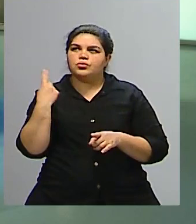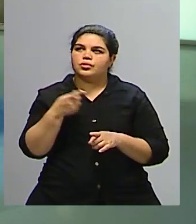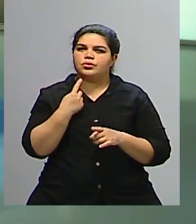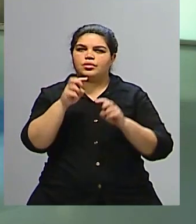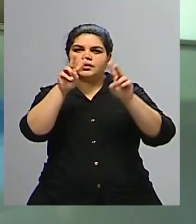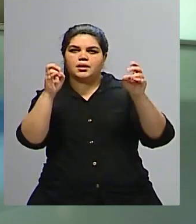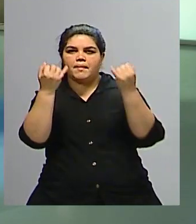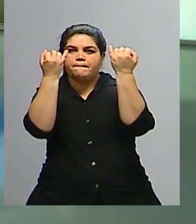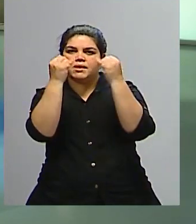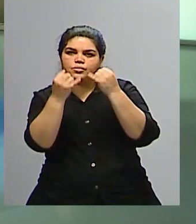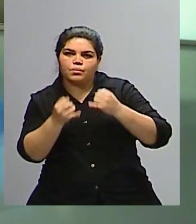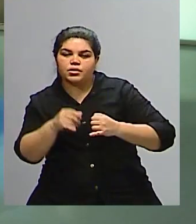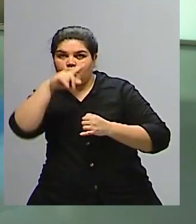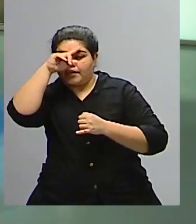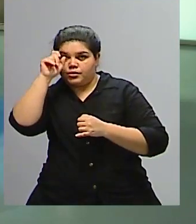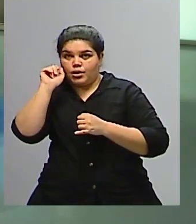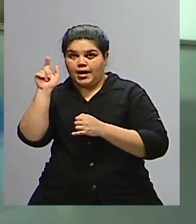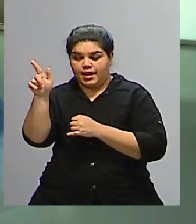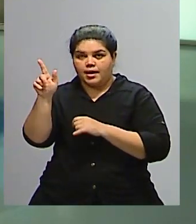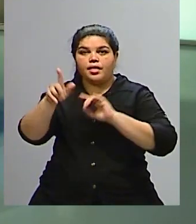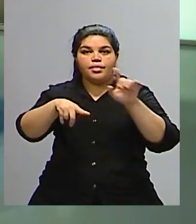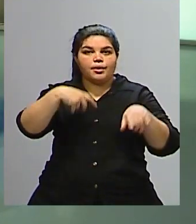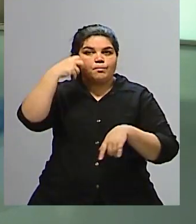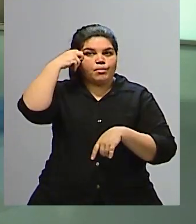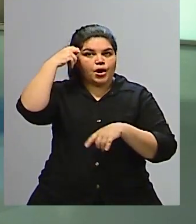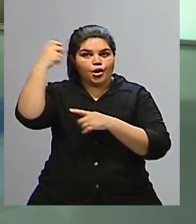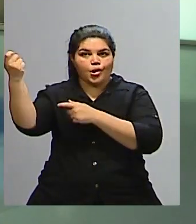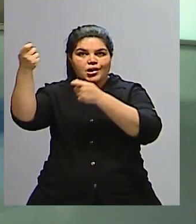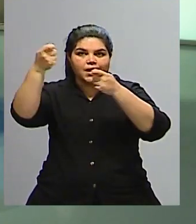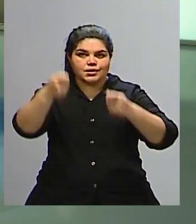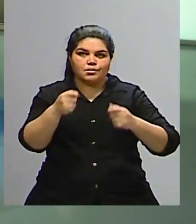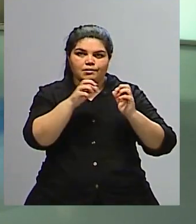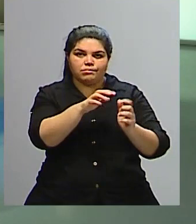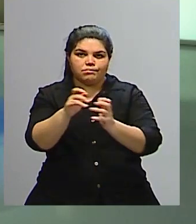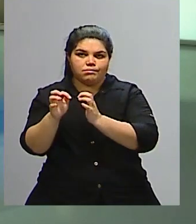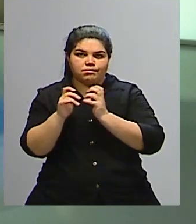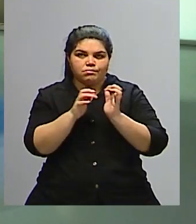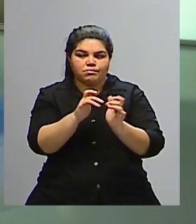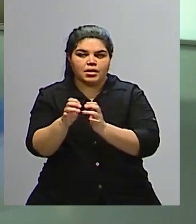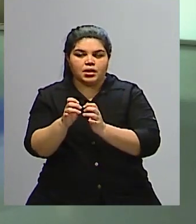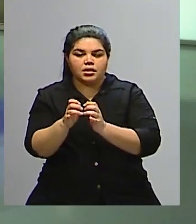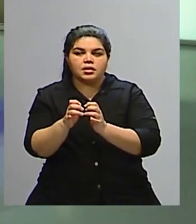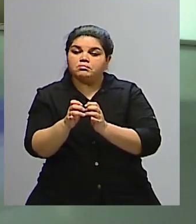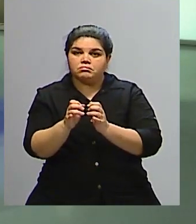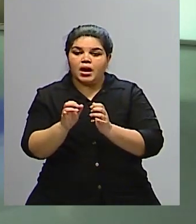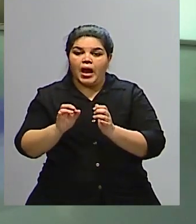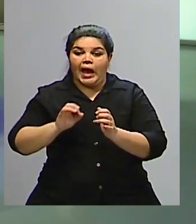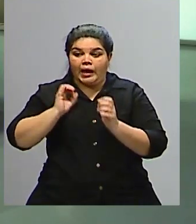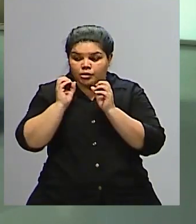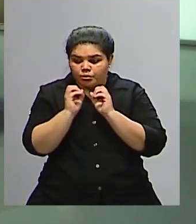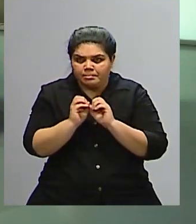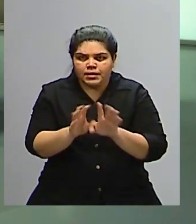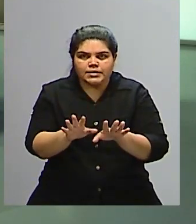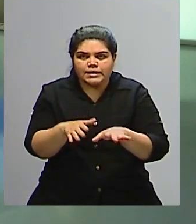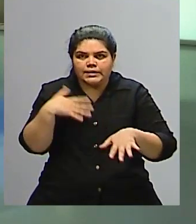nivel nacional, que después tiene que pasar por el Congreso, a veces es como que da la sensación, ya va a iniciar el año y está contrarreloj la